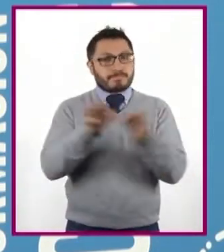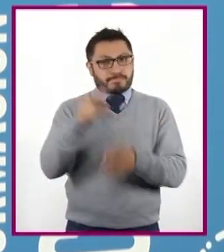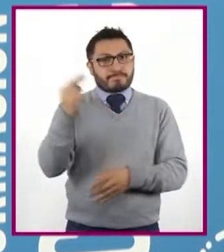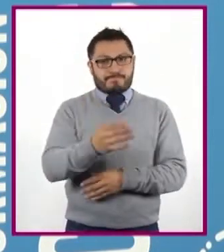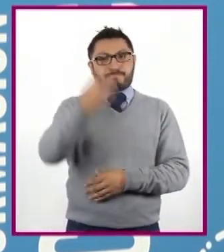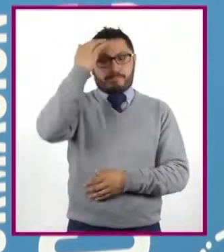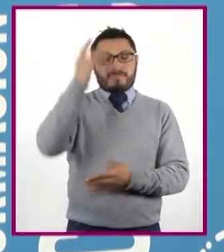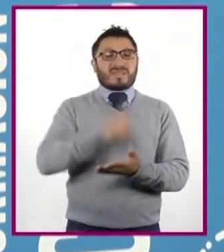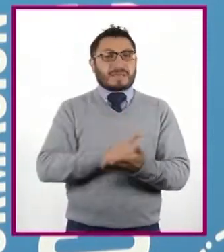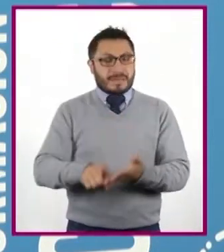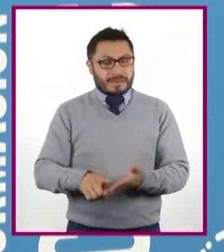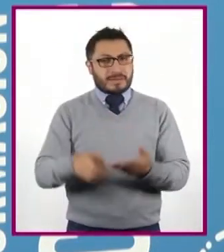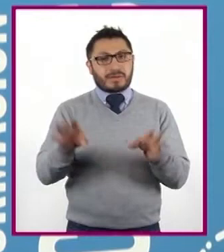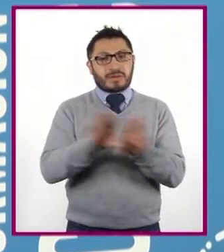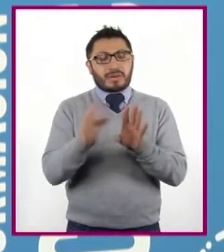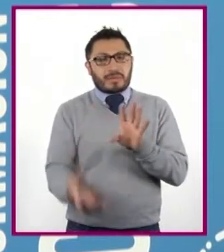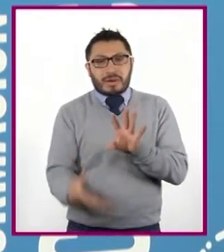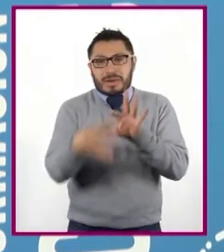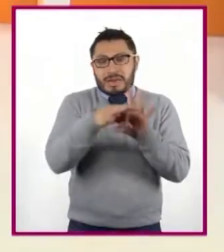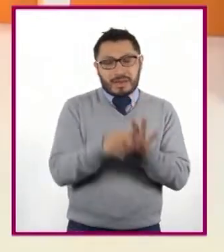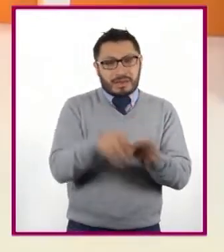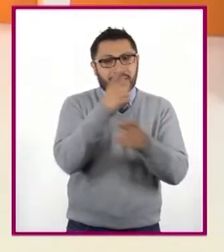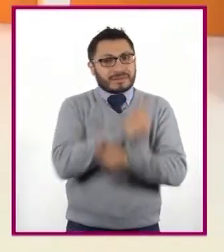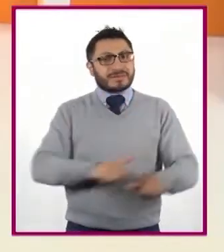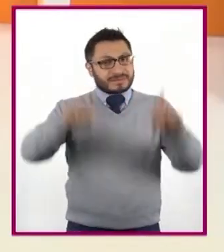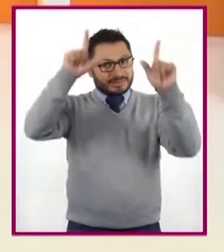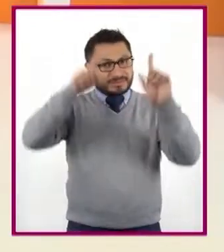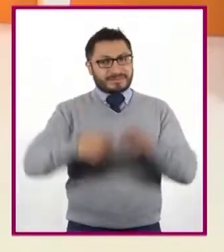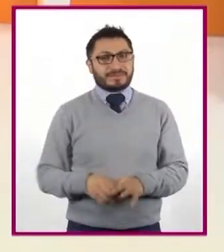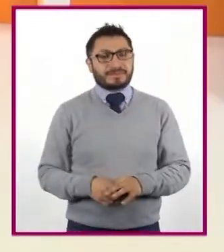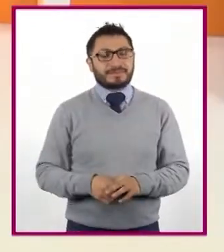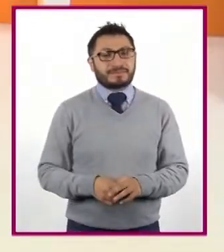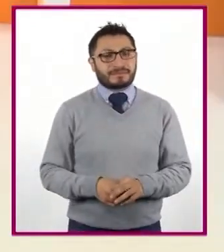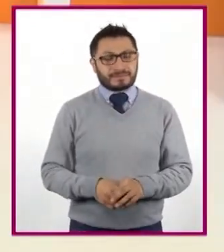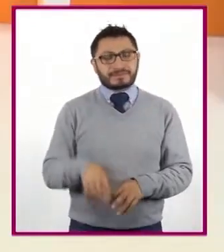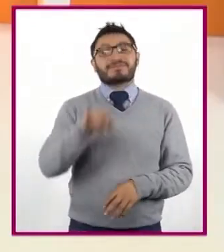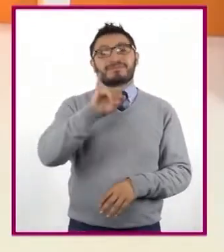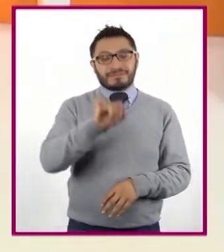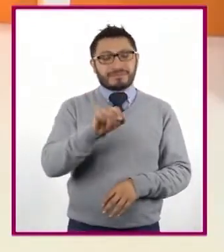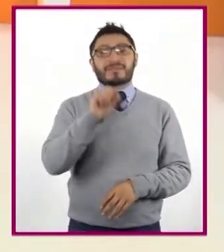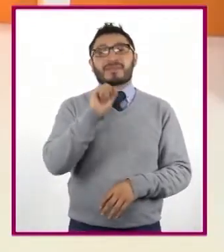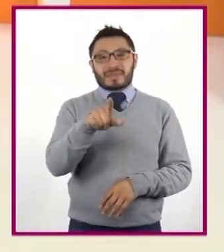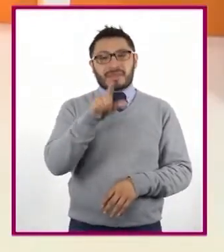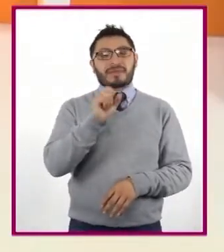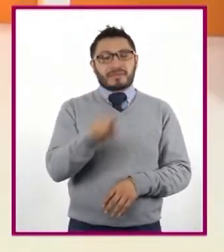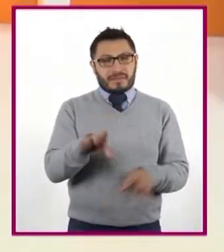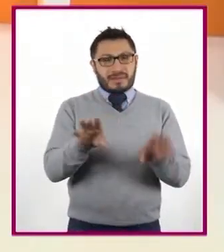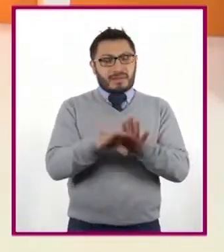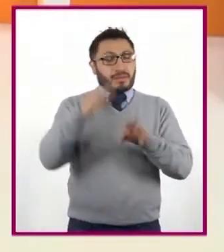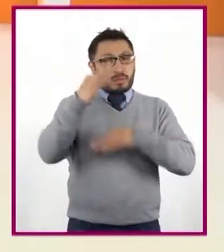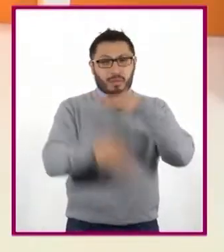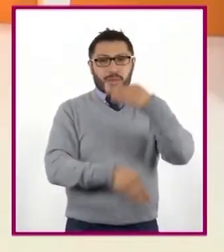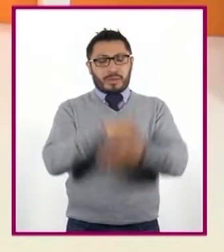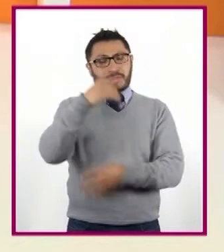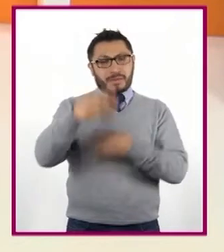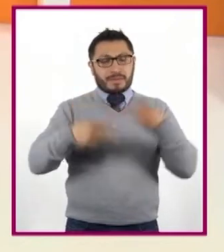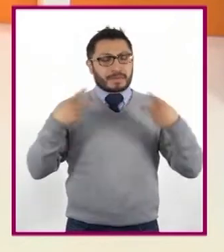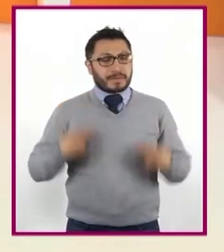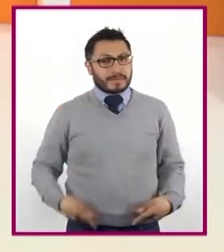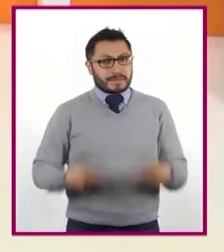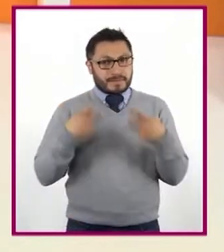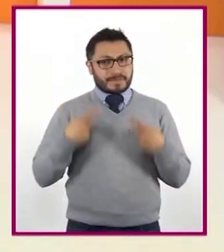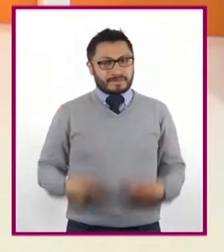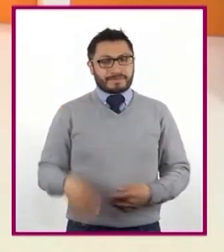conocerlos como asociados a la libertad. Así es. Además, podemos resaltar que todas y todos los seres